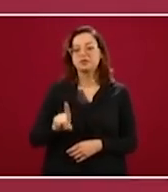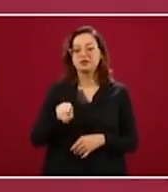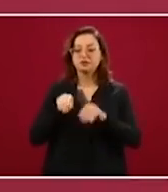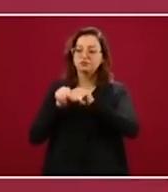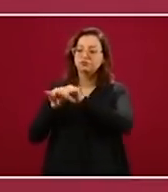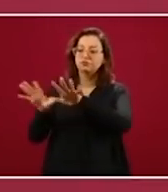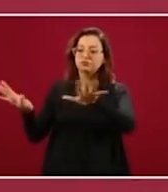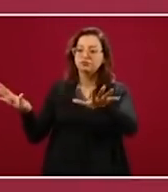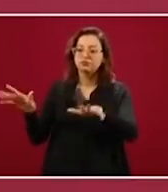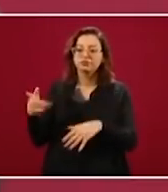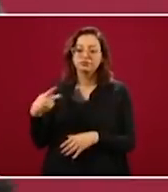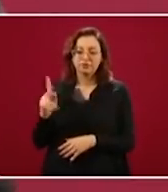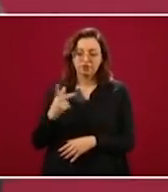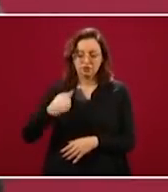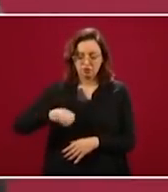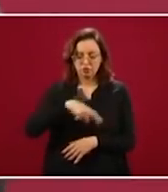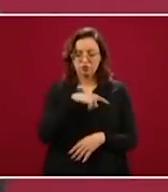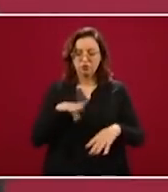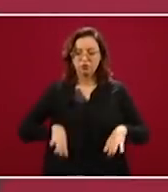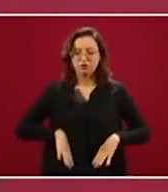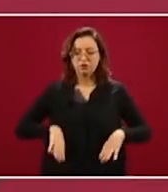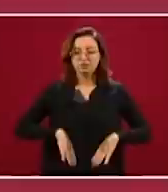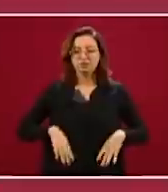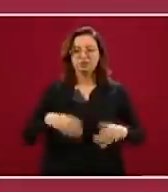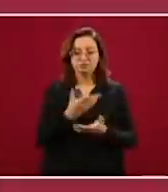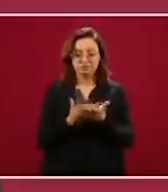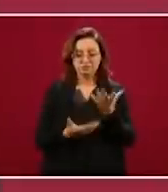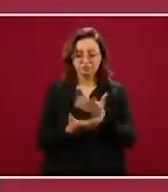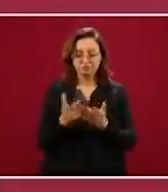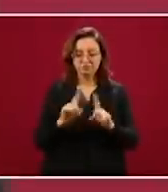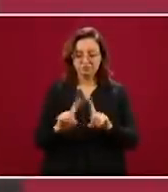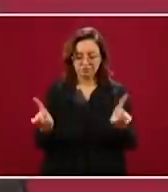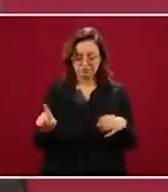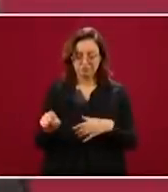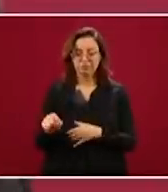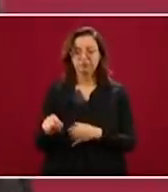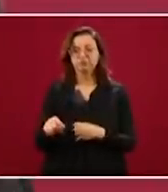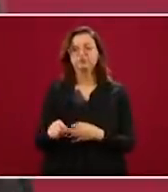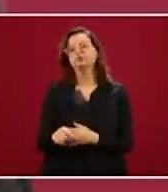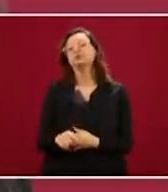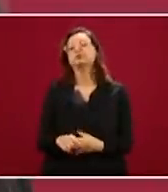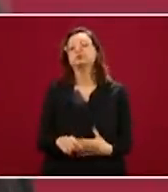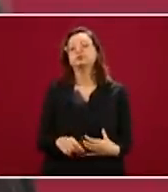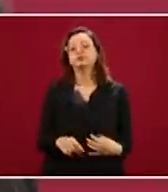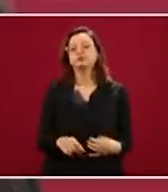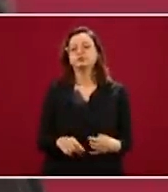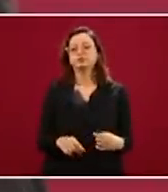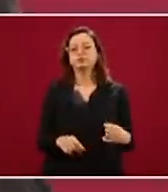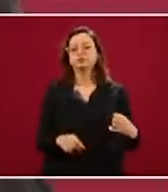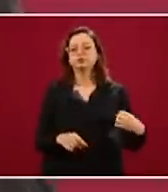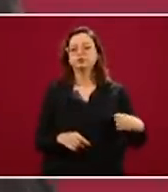pero que nosotros no demos motivo. Entonces, pedirle eso a